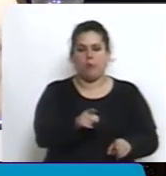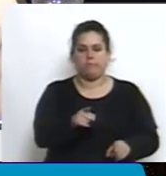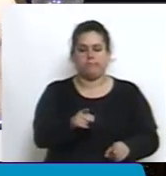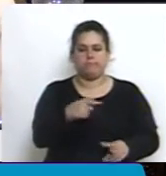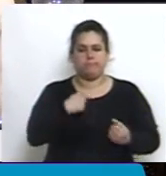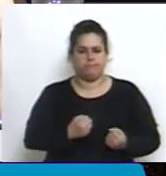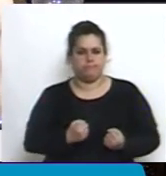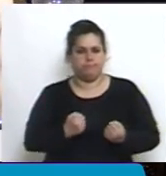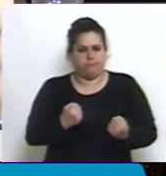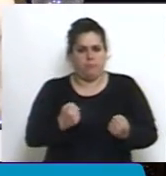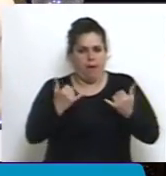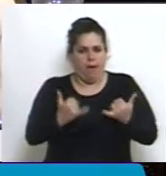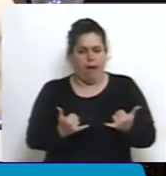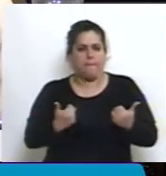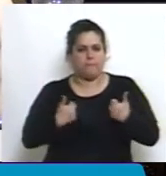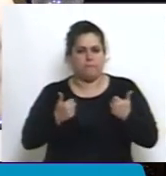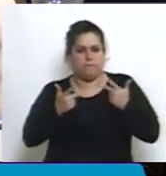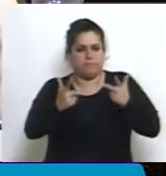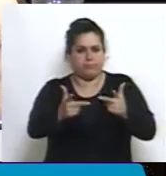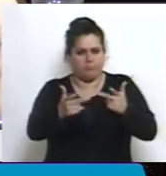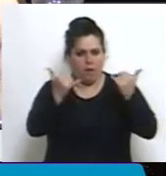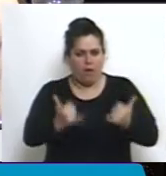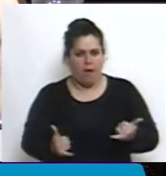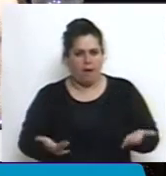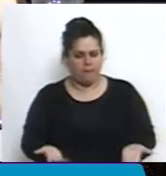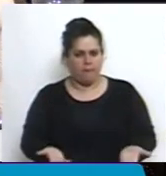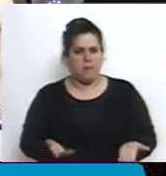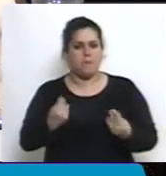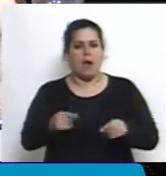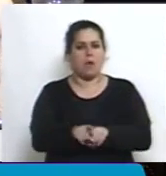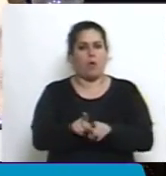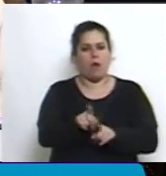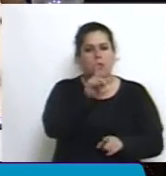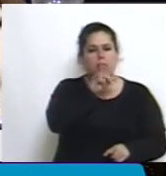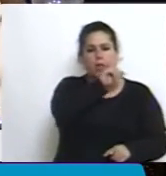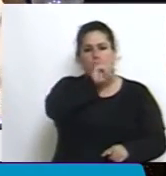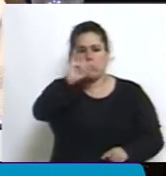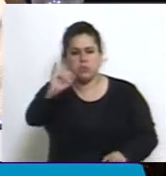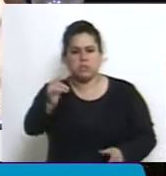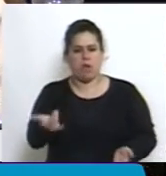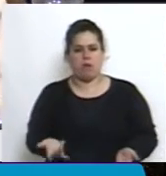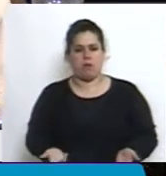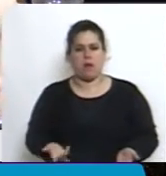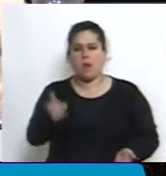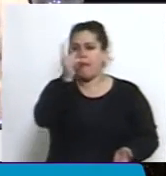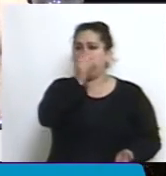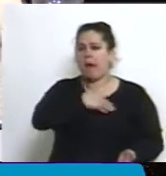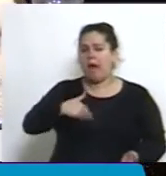logra generar la fortaleza para denunciar quizás a su